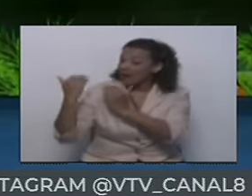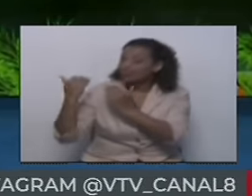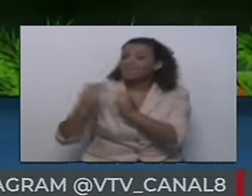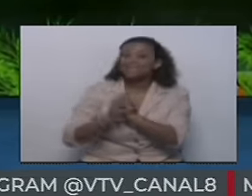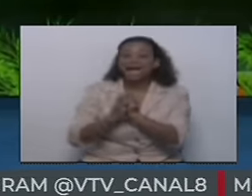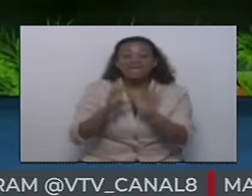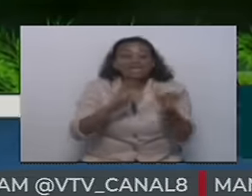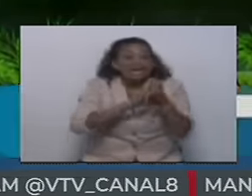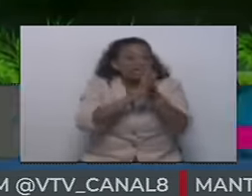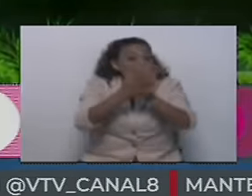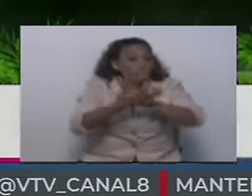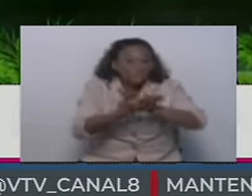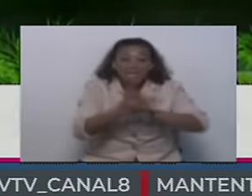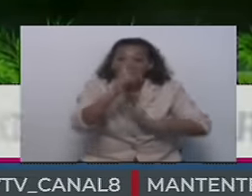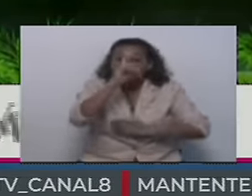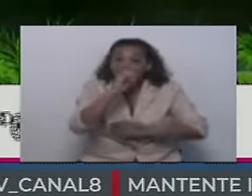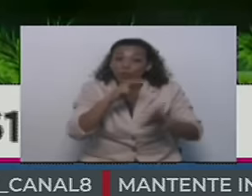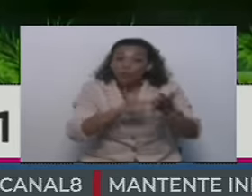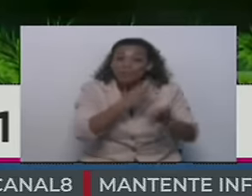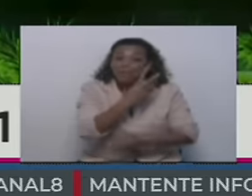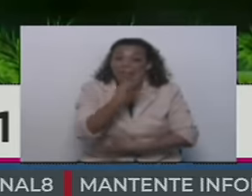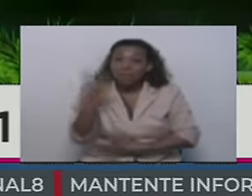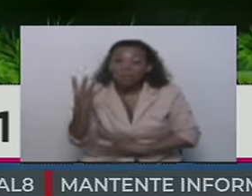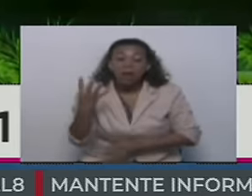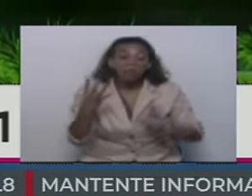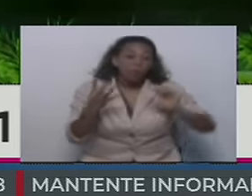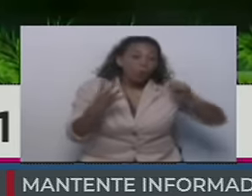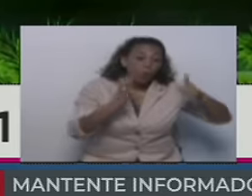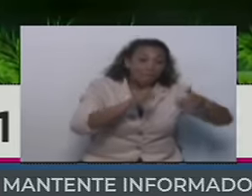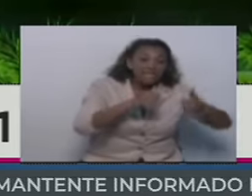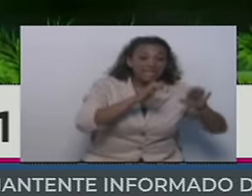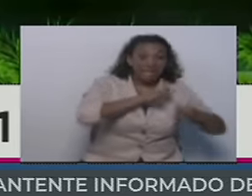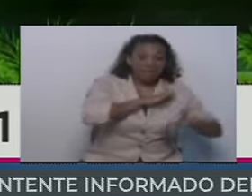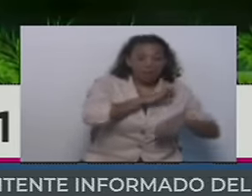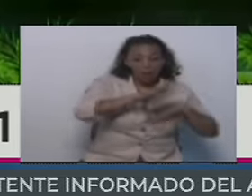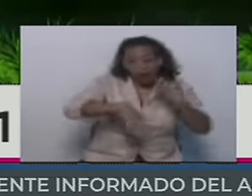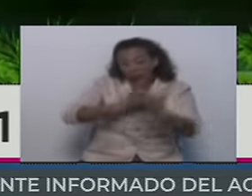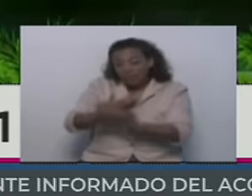recta final de un año bueno, bonito,